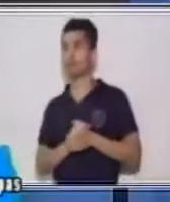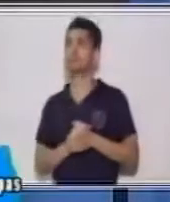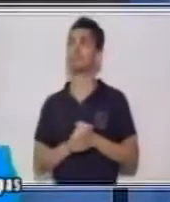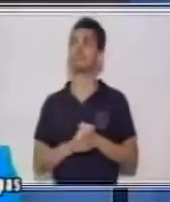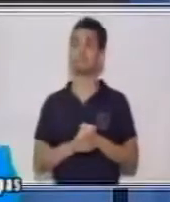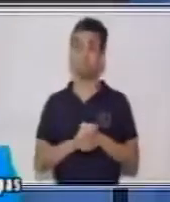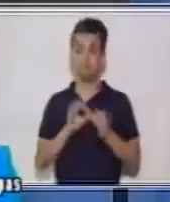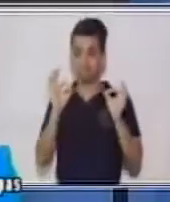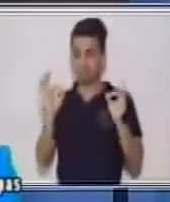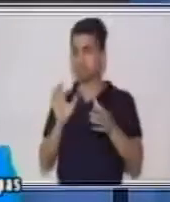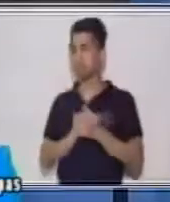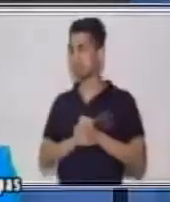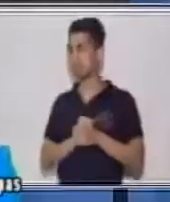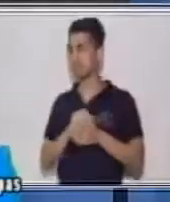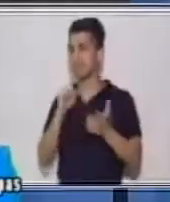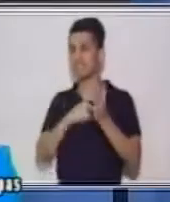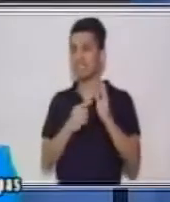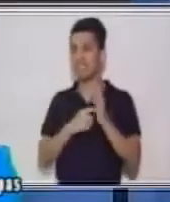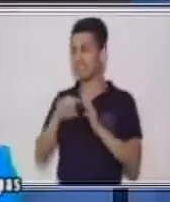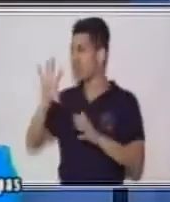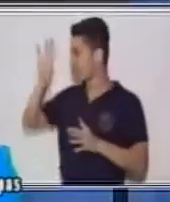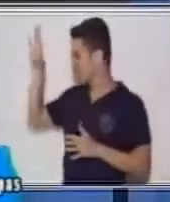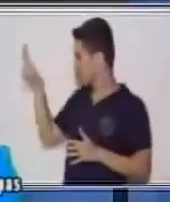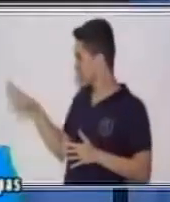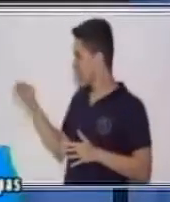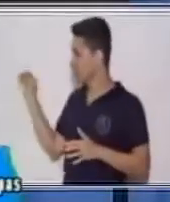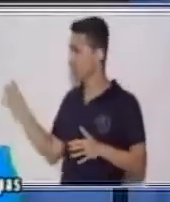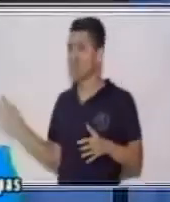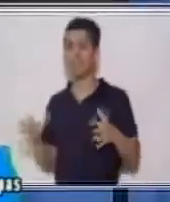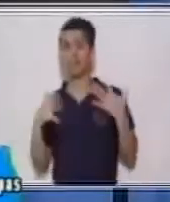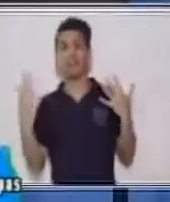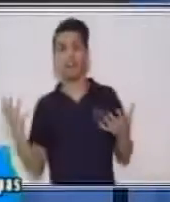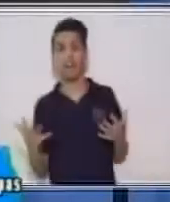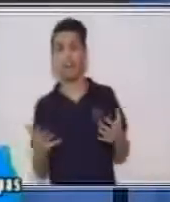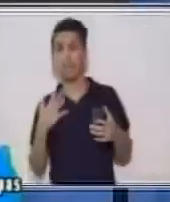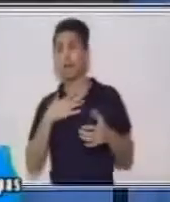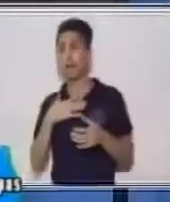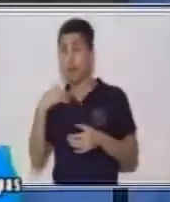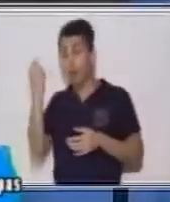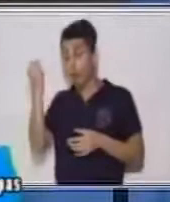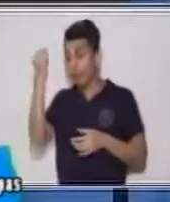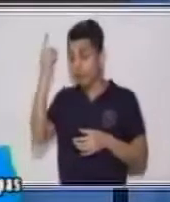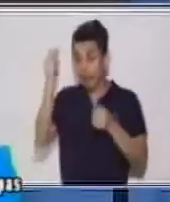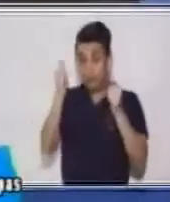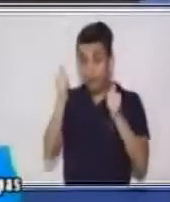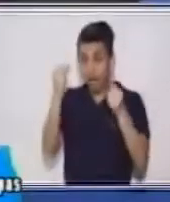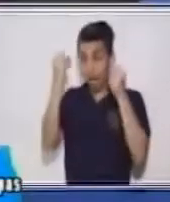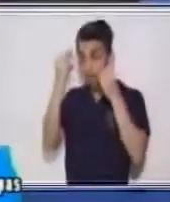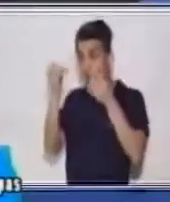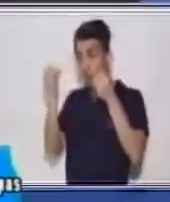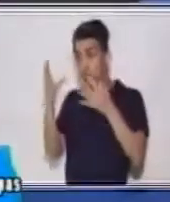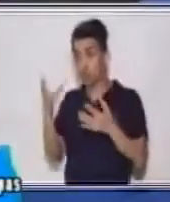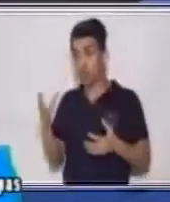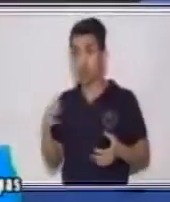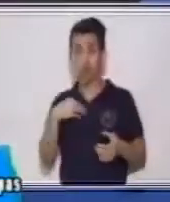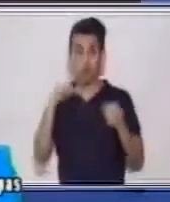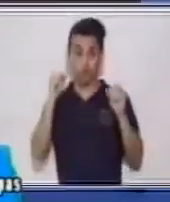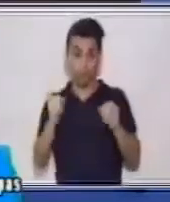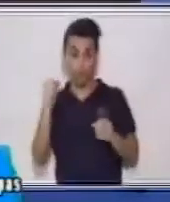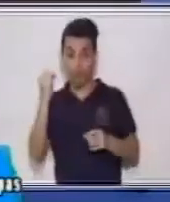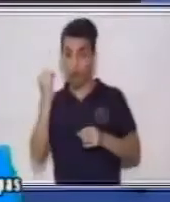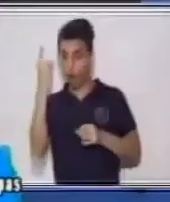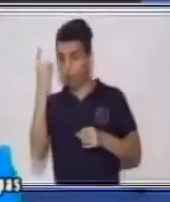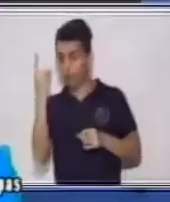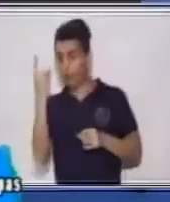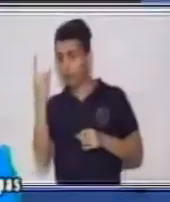bien, entonces, ¿qué significa todo esto? Significa que para interpretar una información y para poder